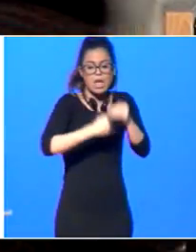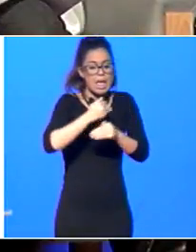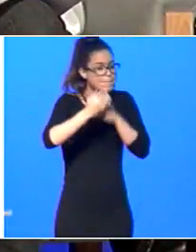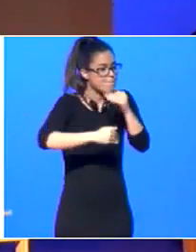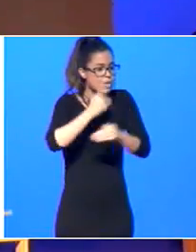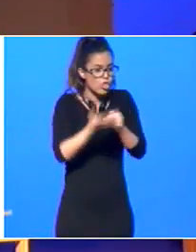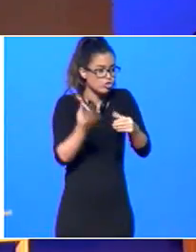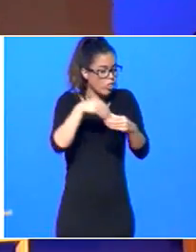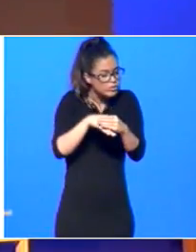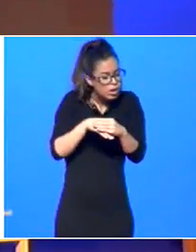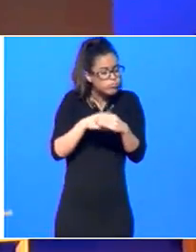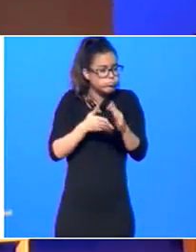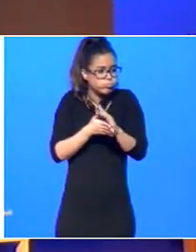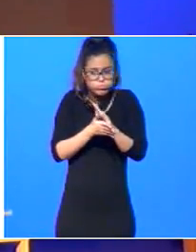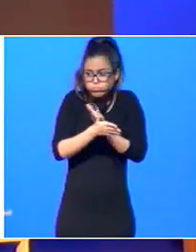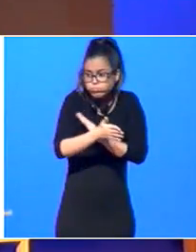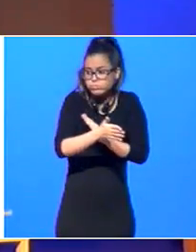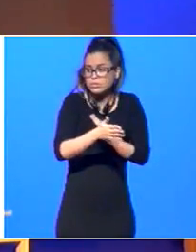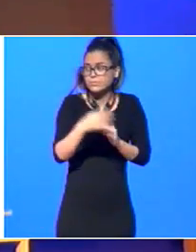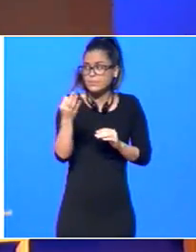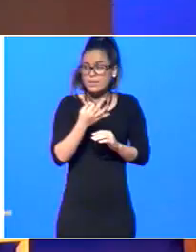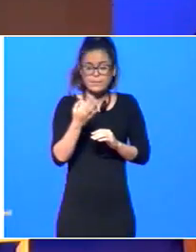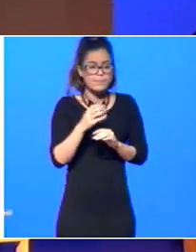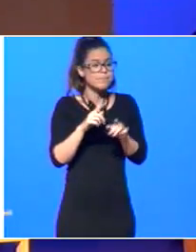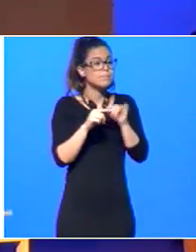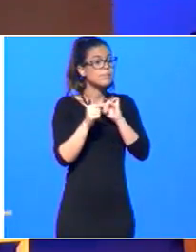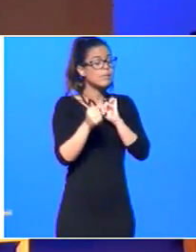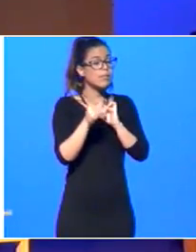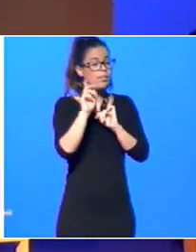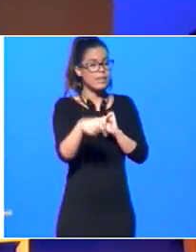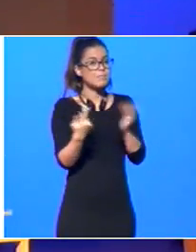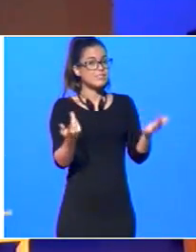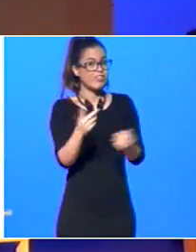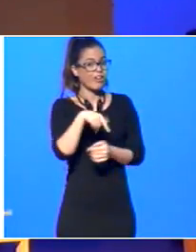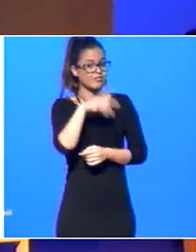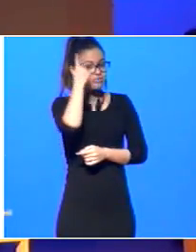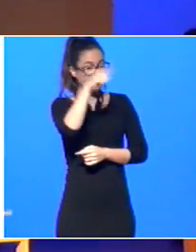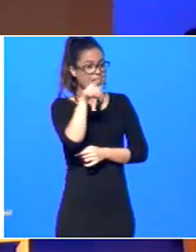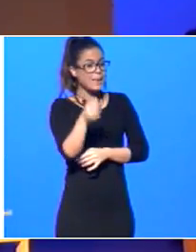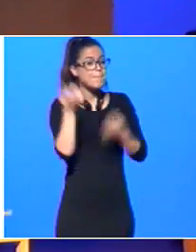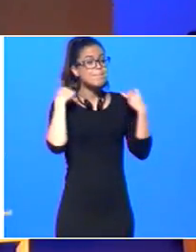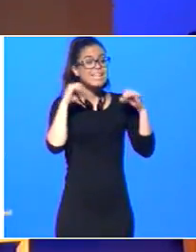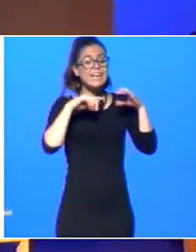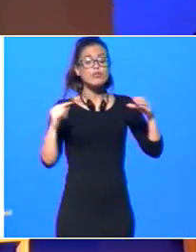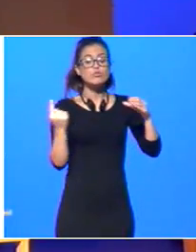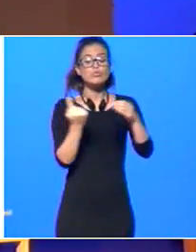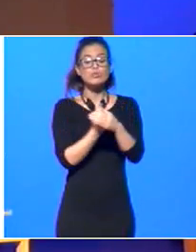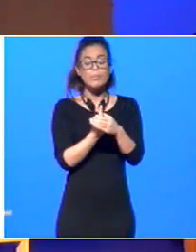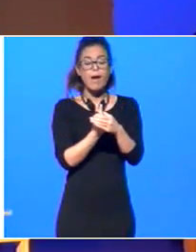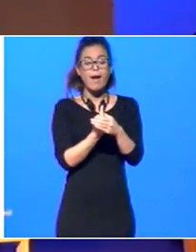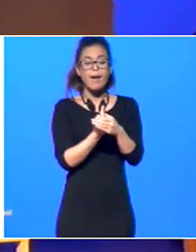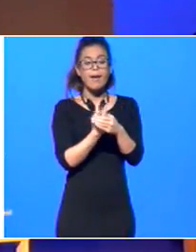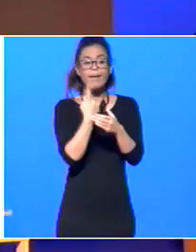educativo. Que tienen en cuenta lo que ya sabemos que funciona como práctica inclusiva, que se